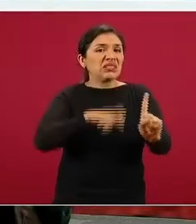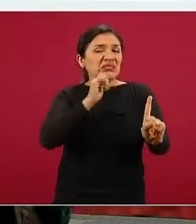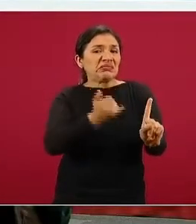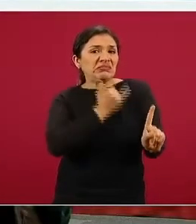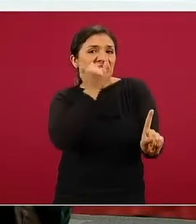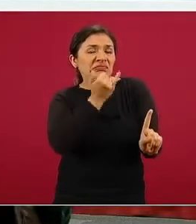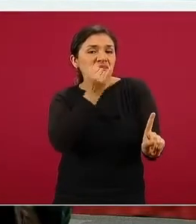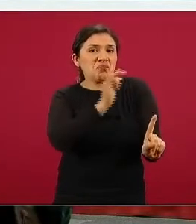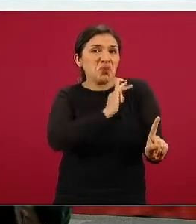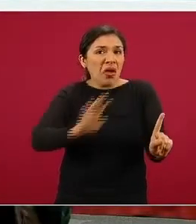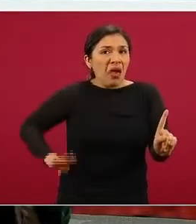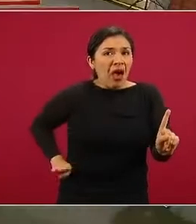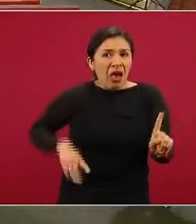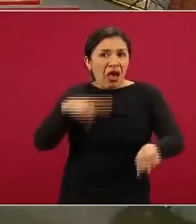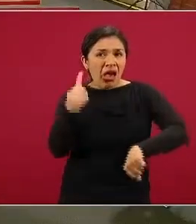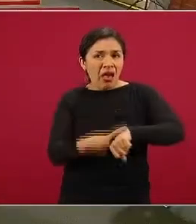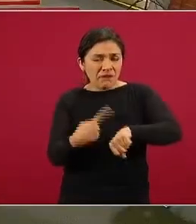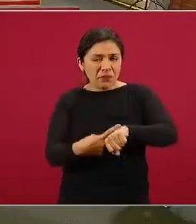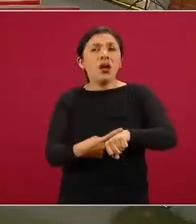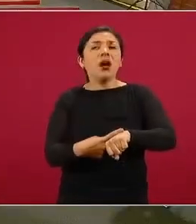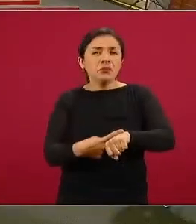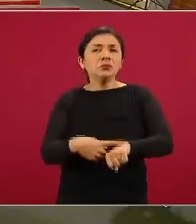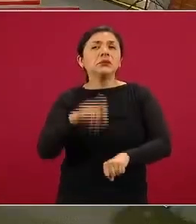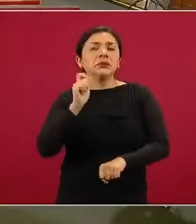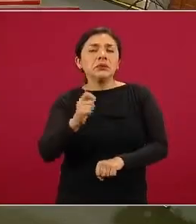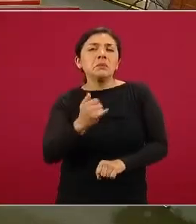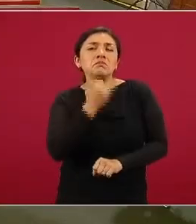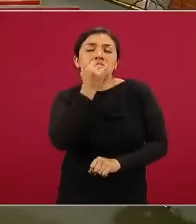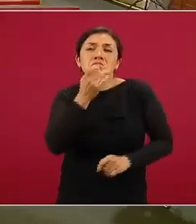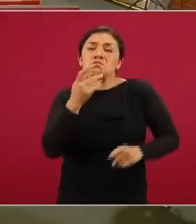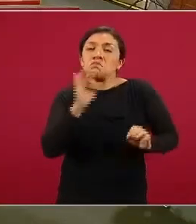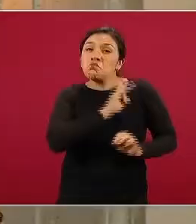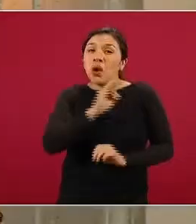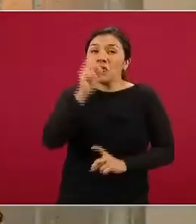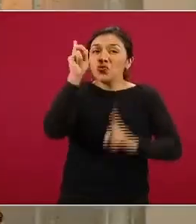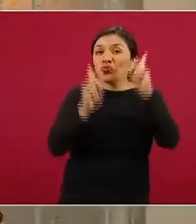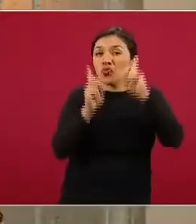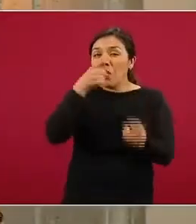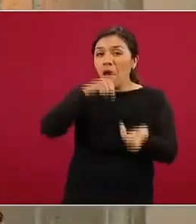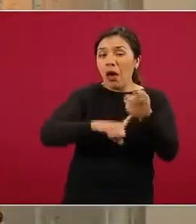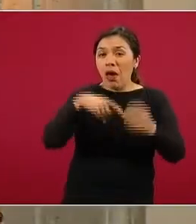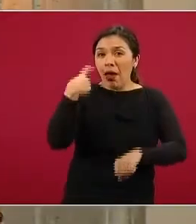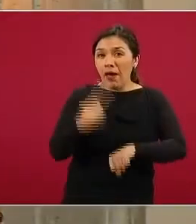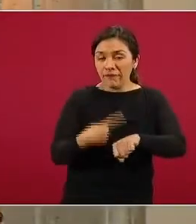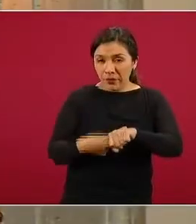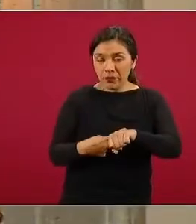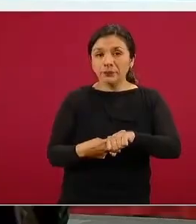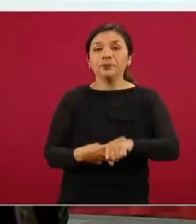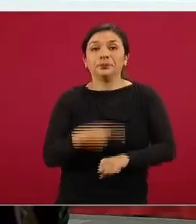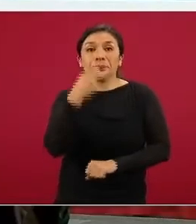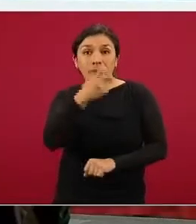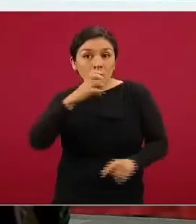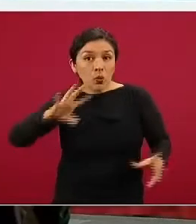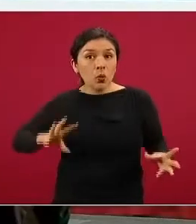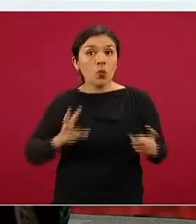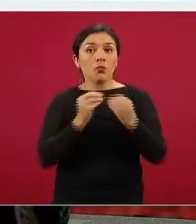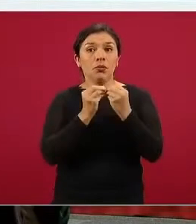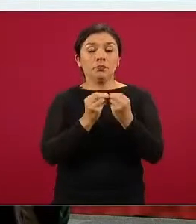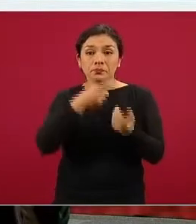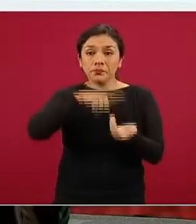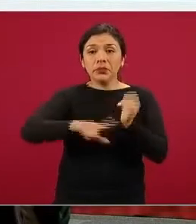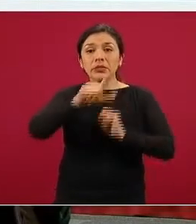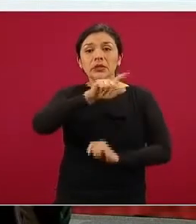síntomas compatibles de la enfermedad, es decir, que fueron clasificadas como casos sospechosos. De este total,